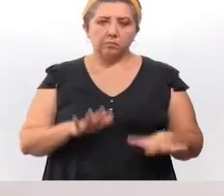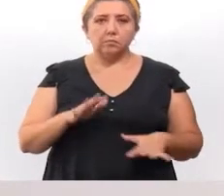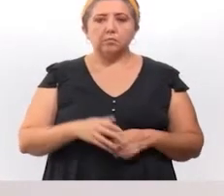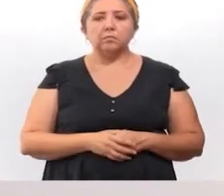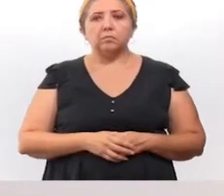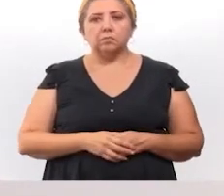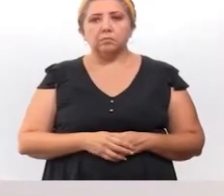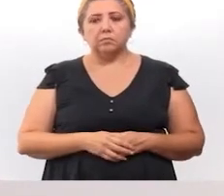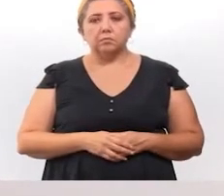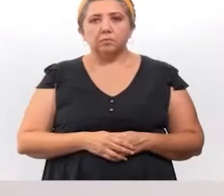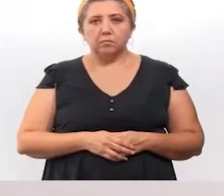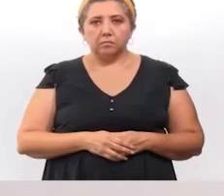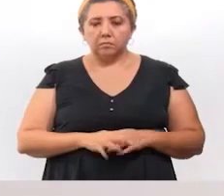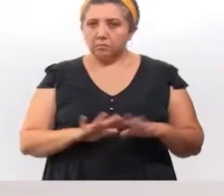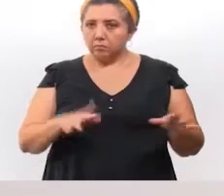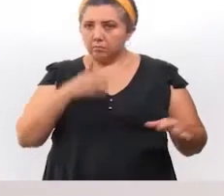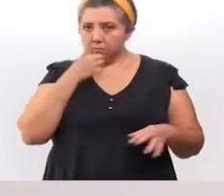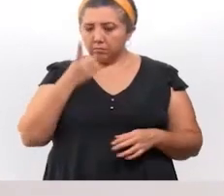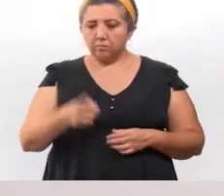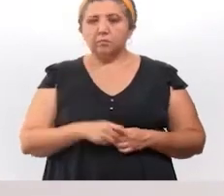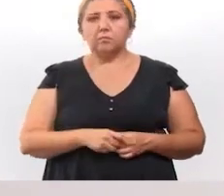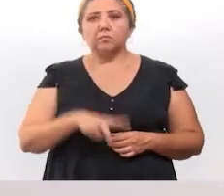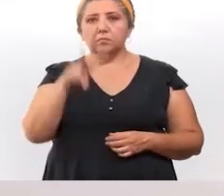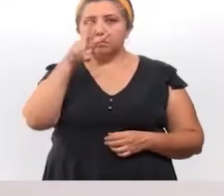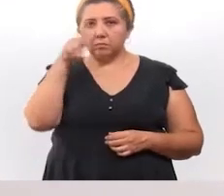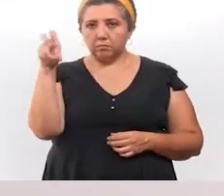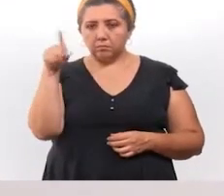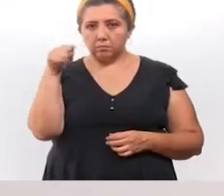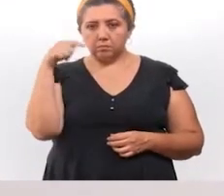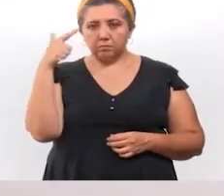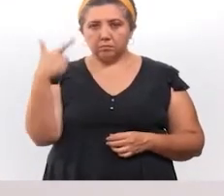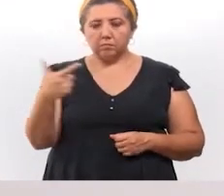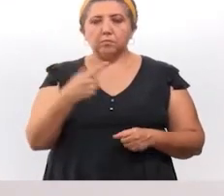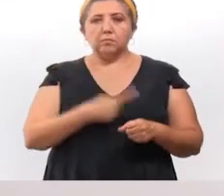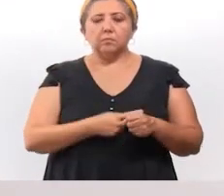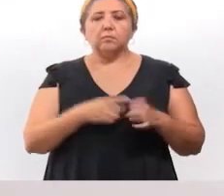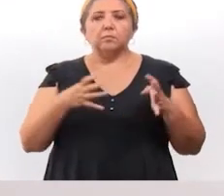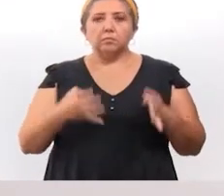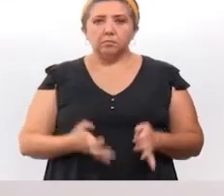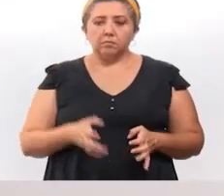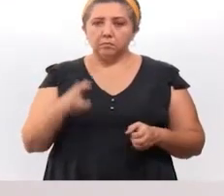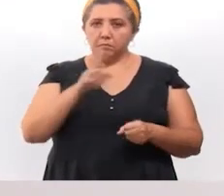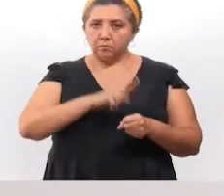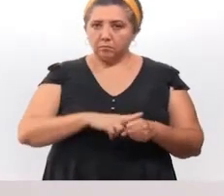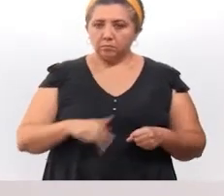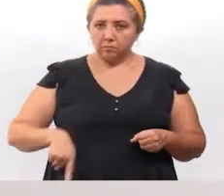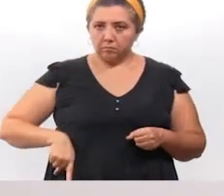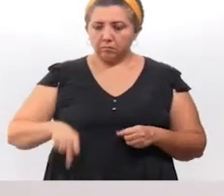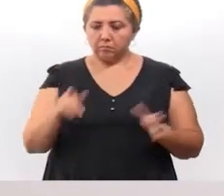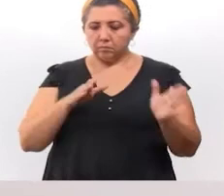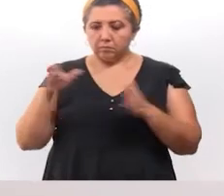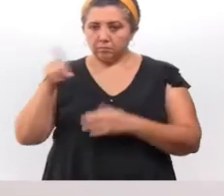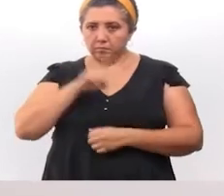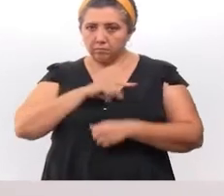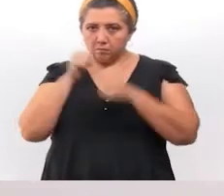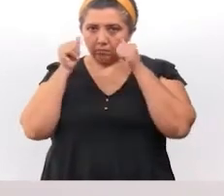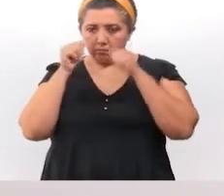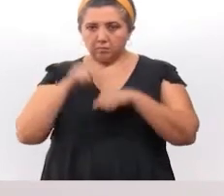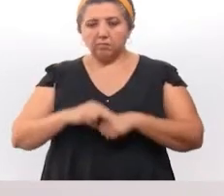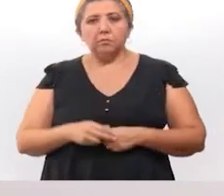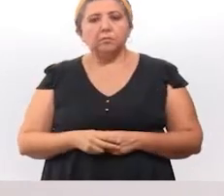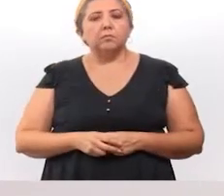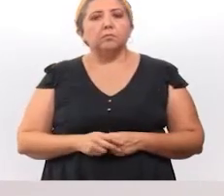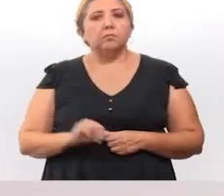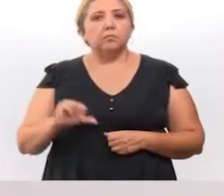Presentan síntomas leves. Como ya se mencionó, 277 de los casos positivos están en hospitales públicos y en